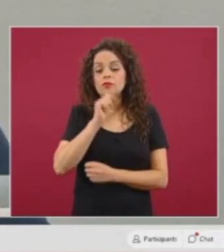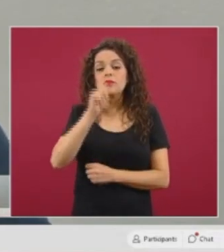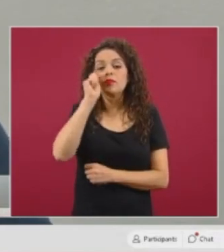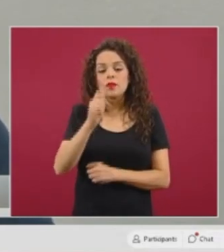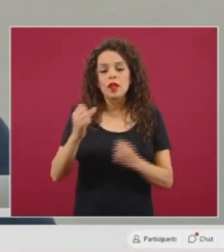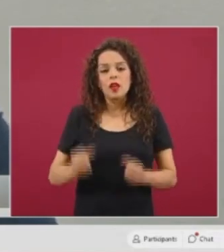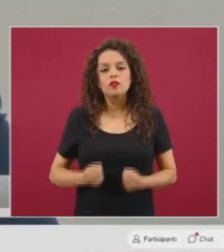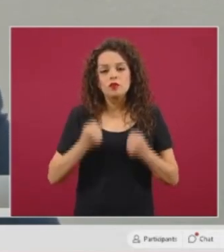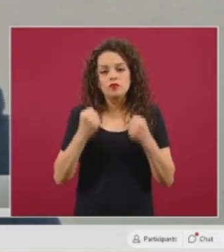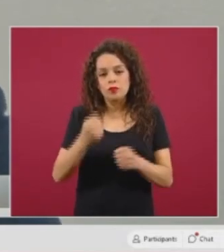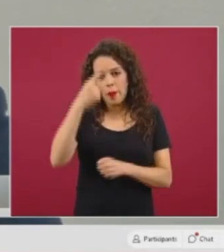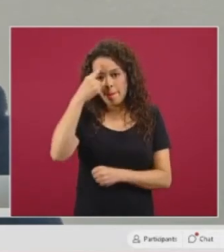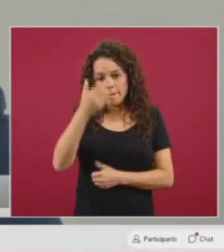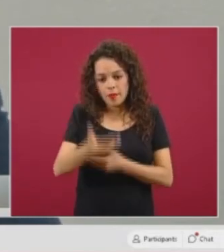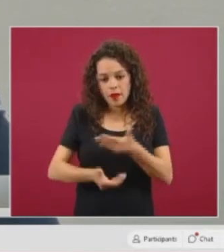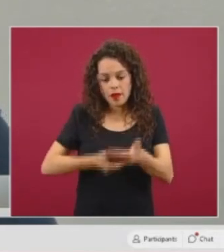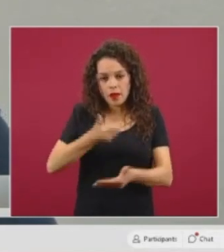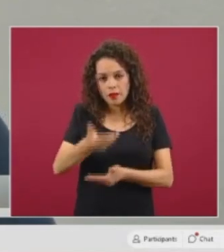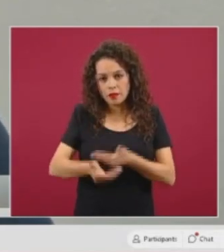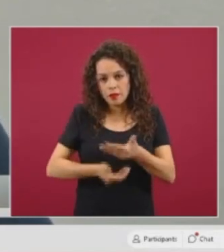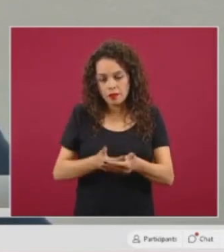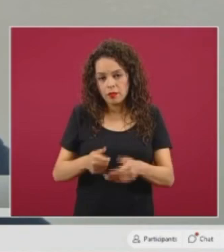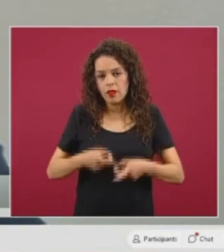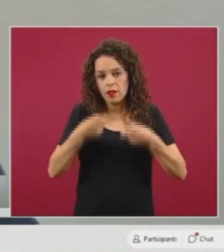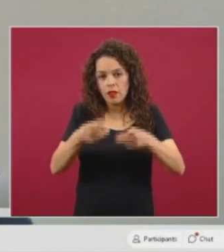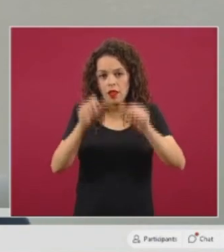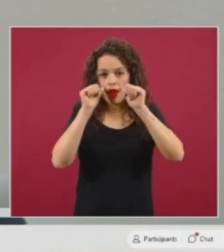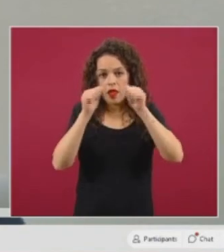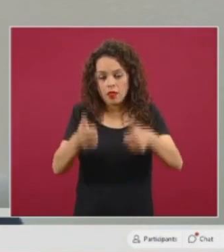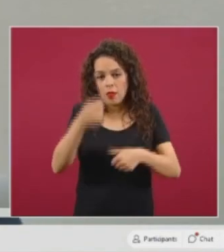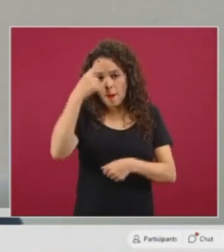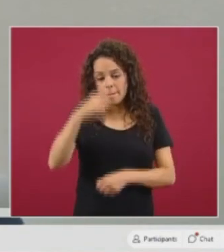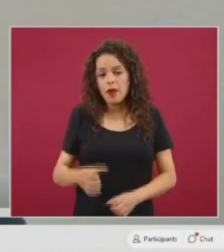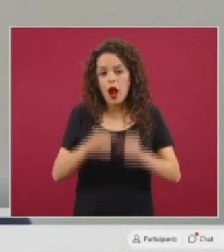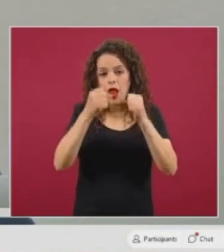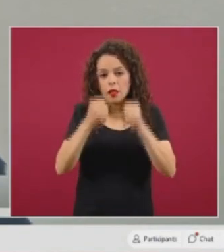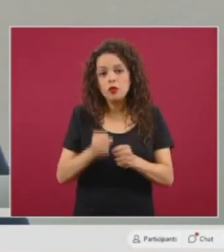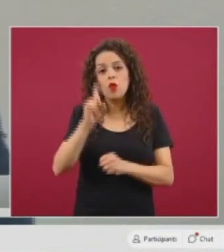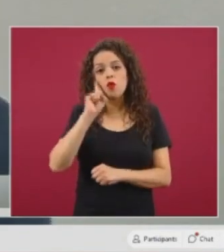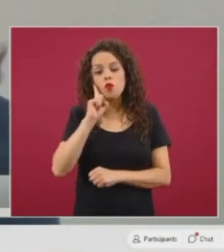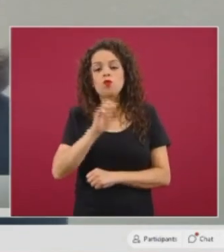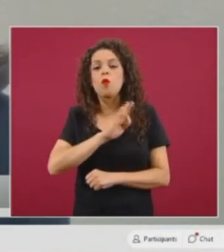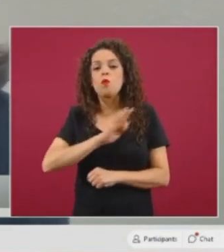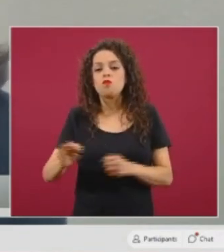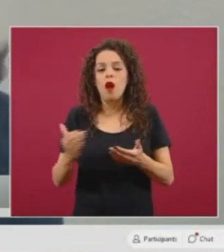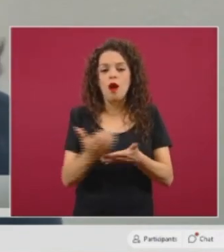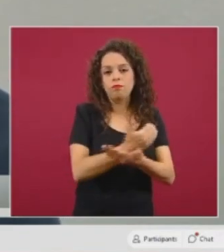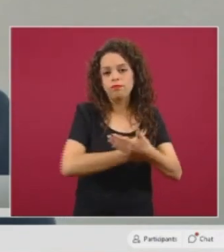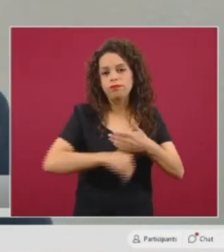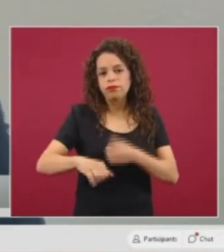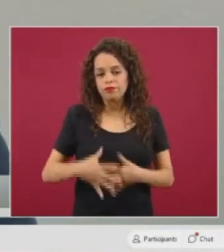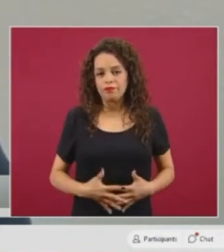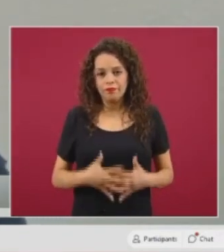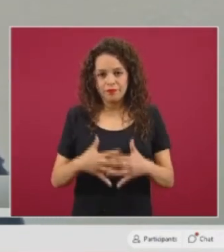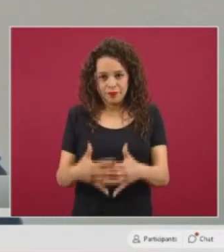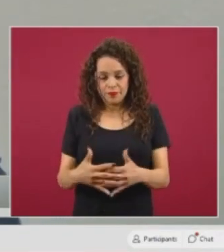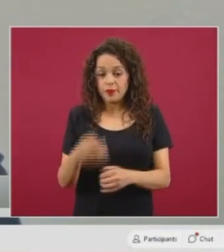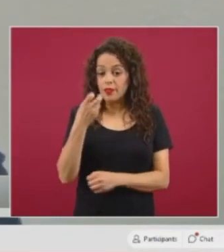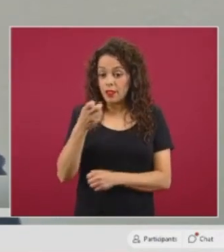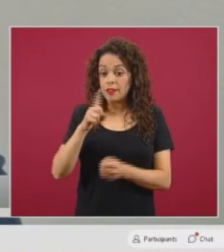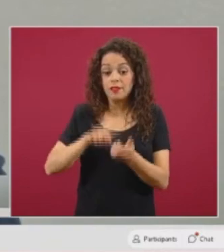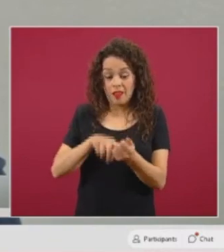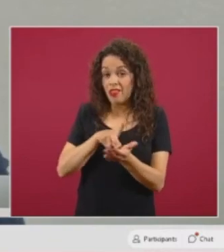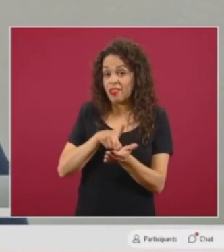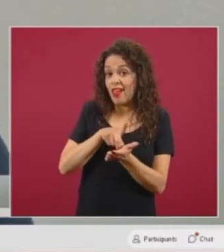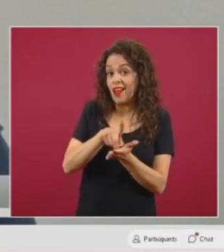de los servicios de aborto seguro que esperamos rinda frutos pronto. ¿Por qué? Porque este es un derecho, este no